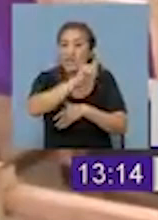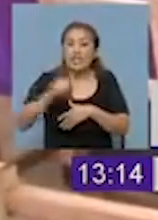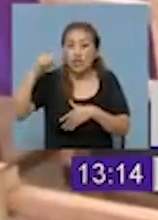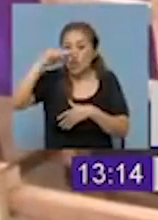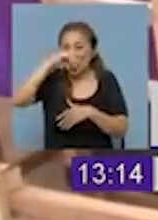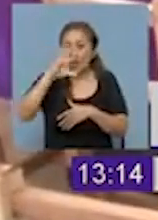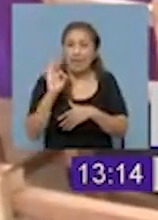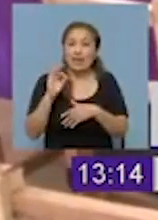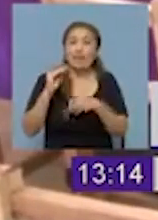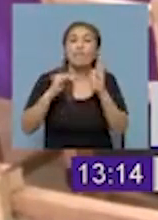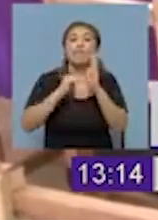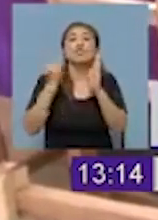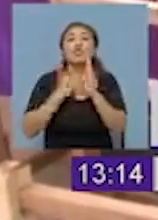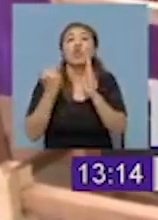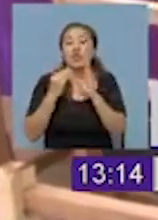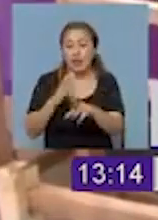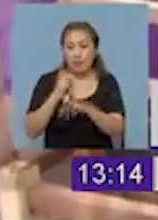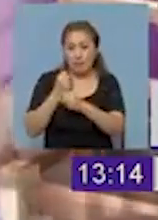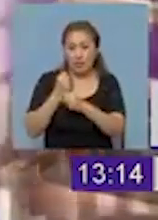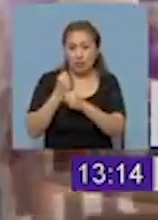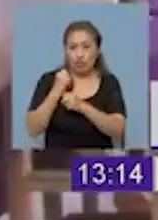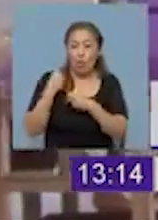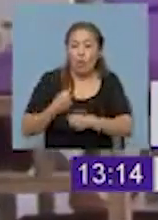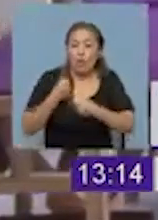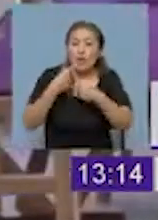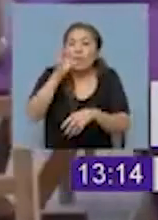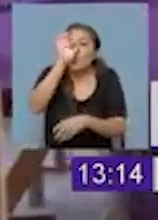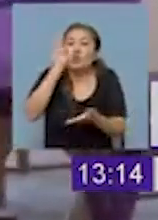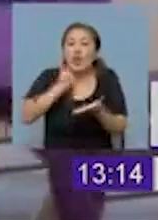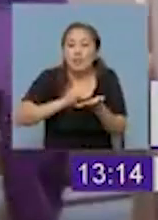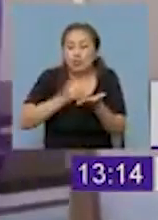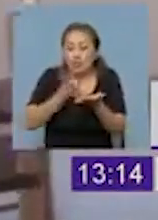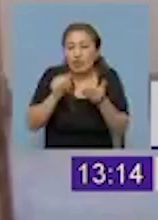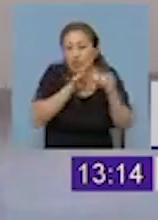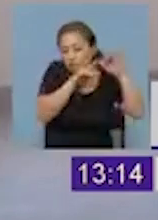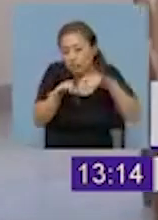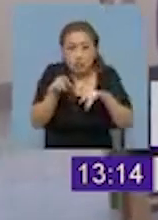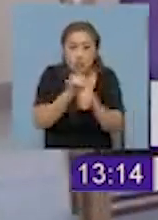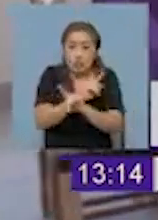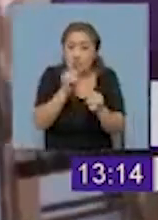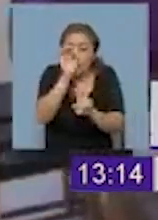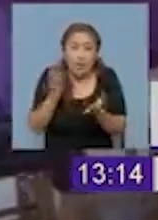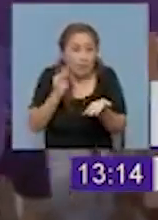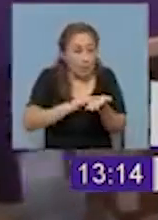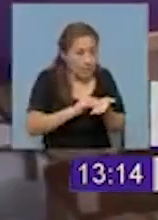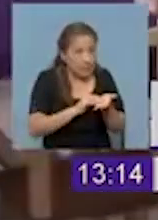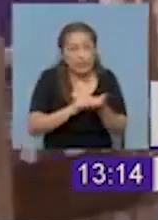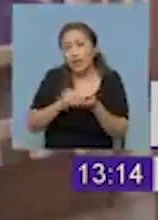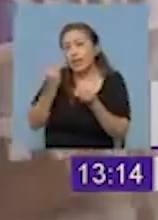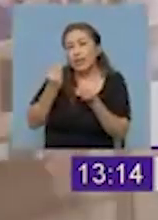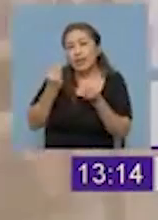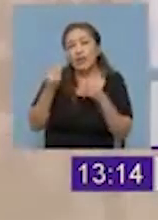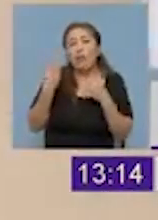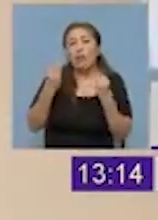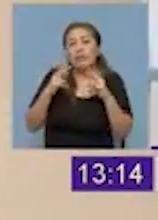tratamiento de la cuenca del arroyo de los filtros para que nunca más tengamos que lamentar lo hecho a preguntar ministro que se ha